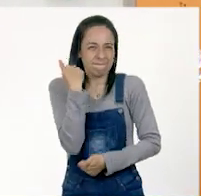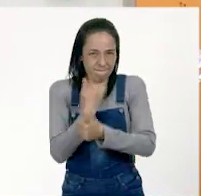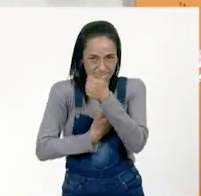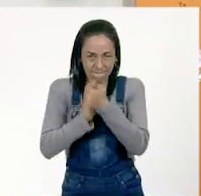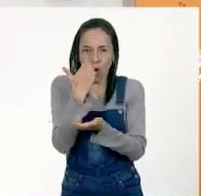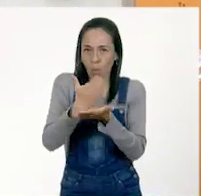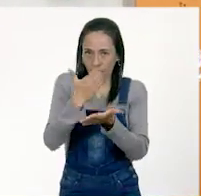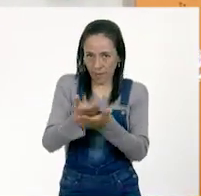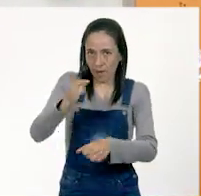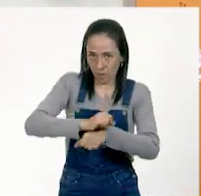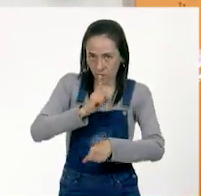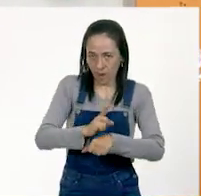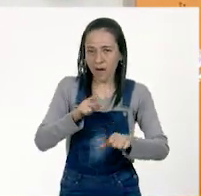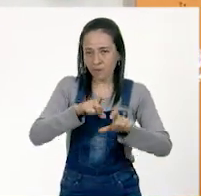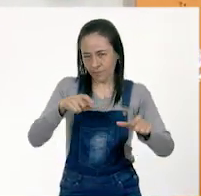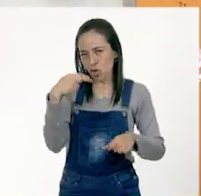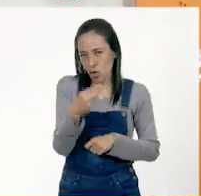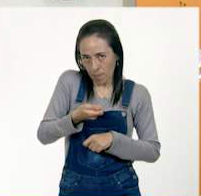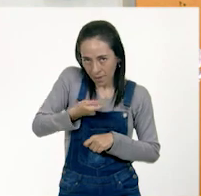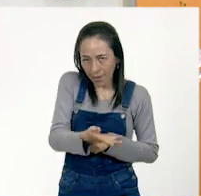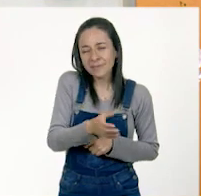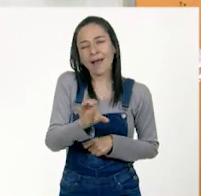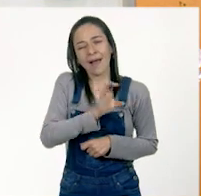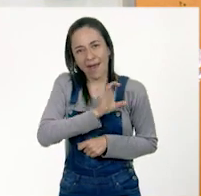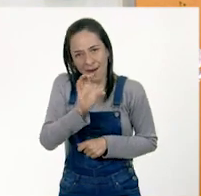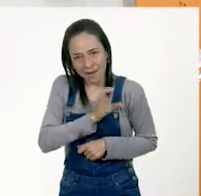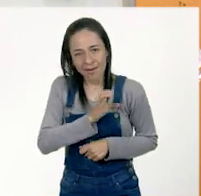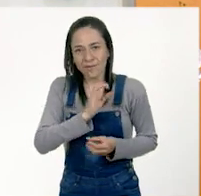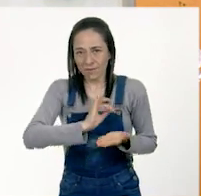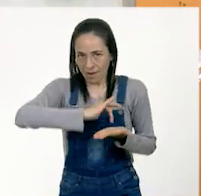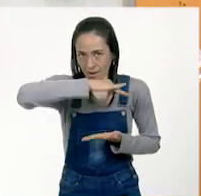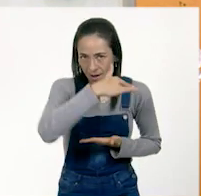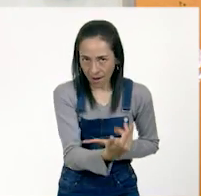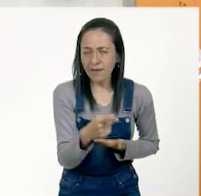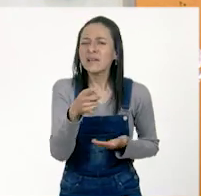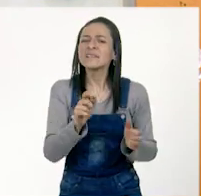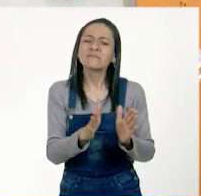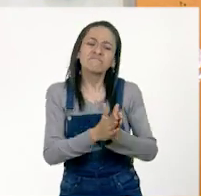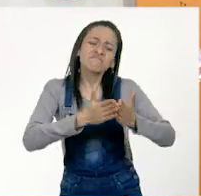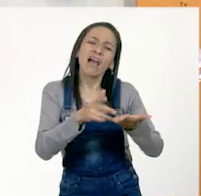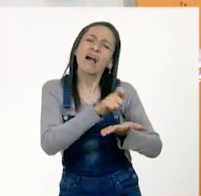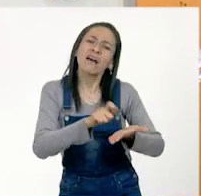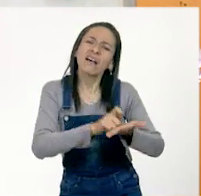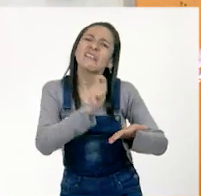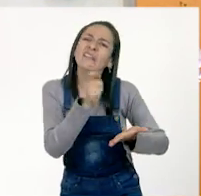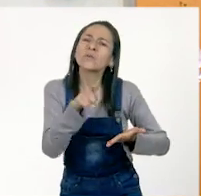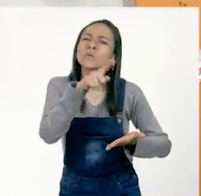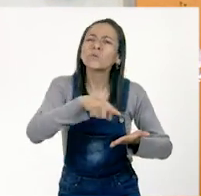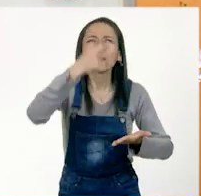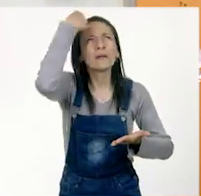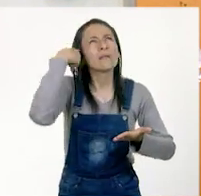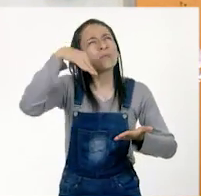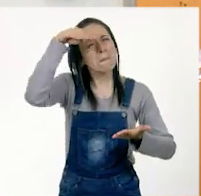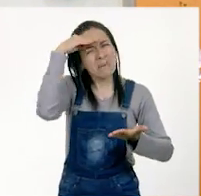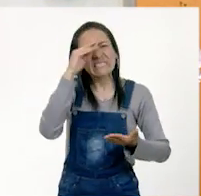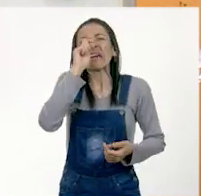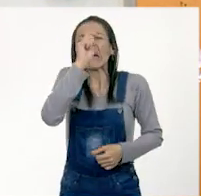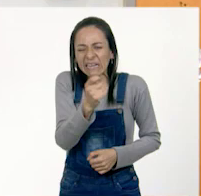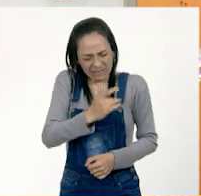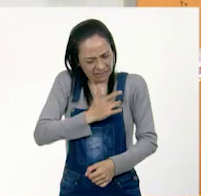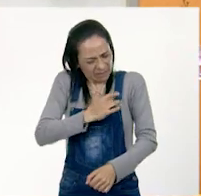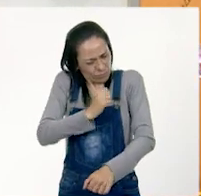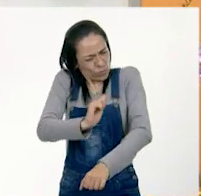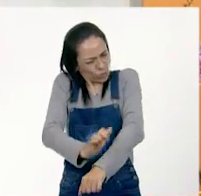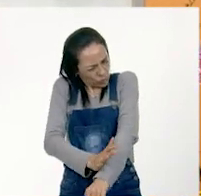aprecio y gratitud primero para dibujar cómo imaginan ustedes qué es el universo de las emociones. Y